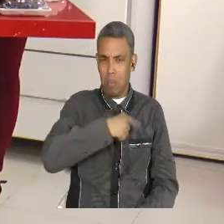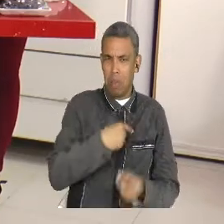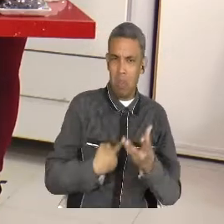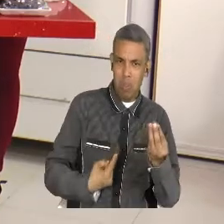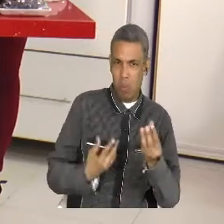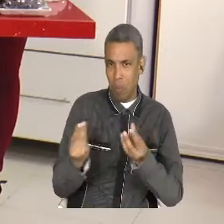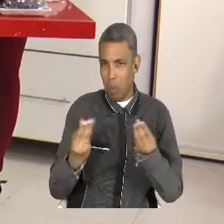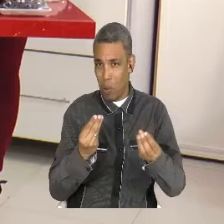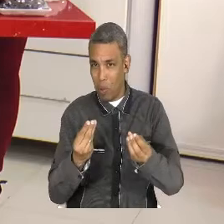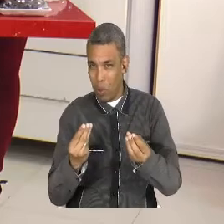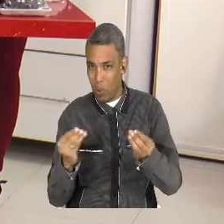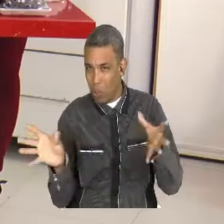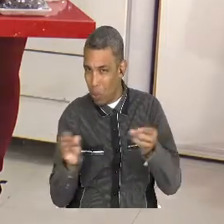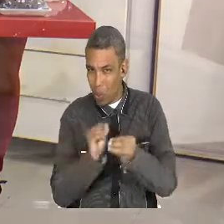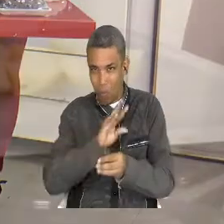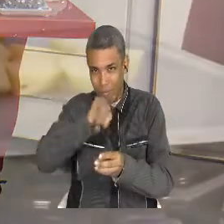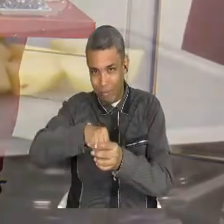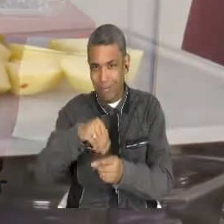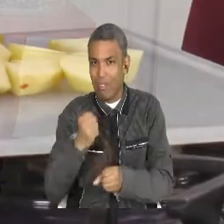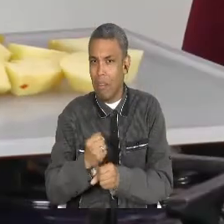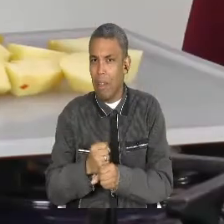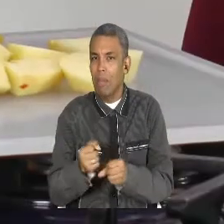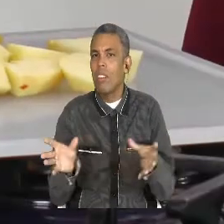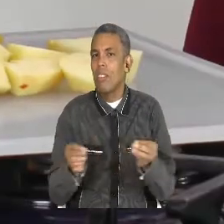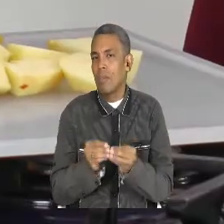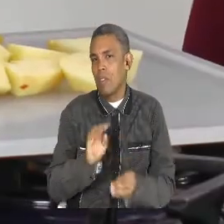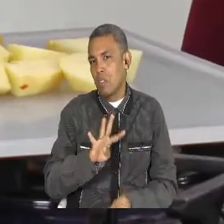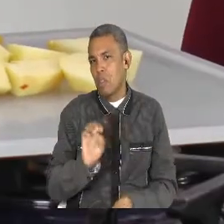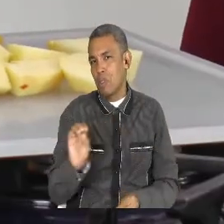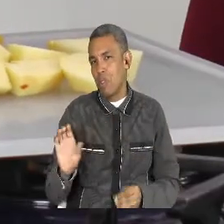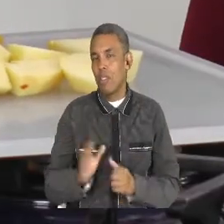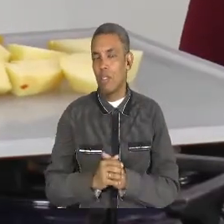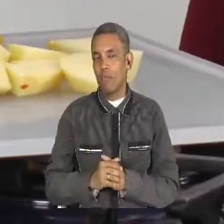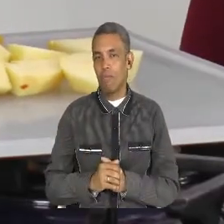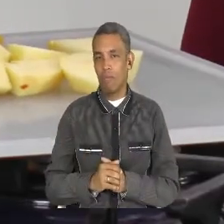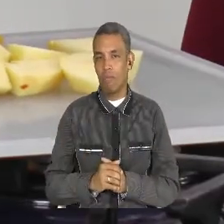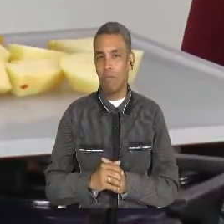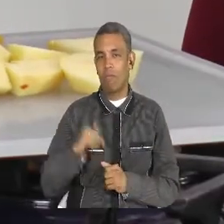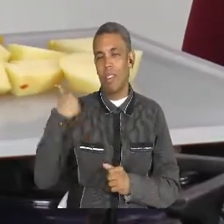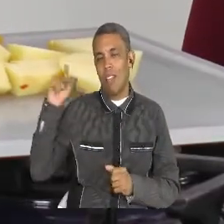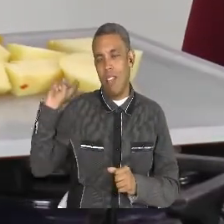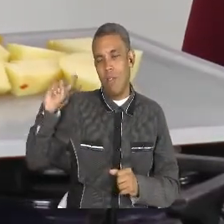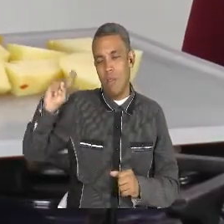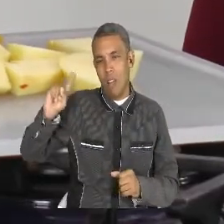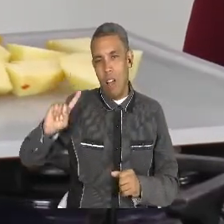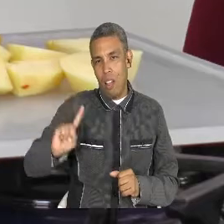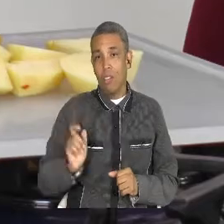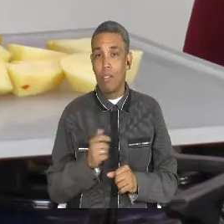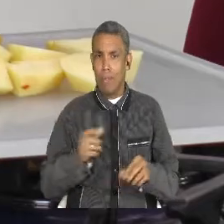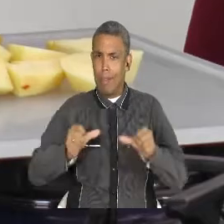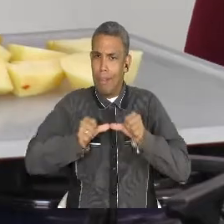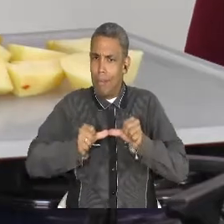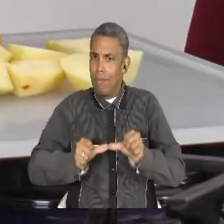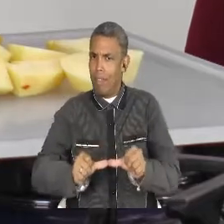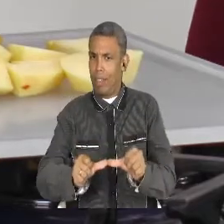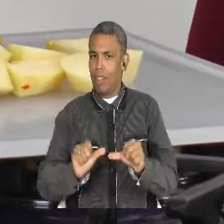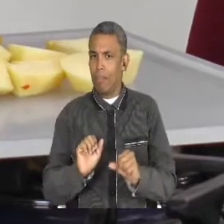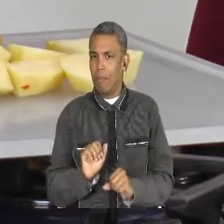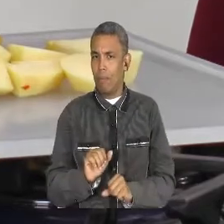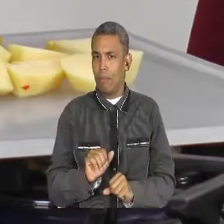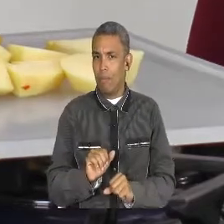nuestros hijos y nos hemos hecho ahí, allí en la Plaza de Mercado, ¿no? Uh-huh. Es sumamente importante que esta empresa se fortalezca y siga